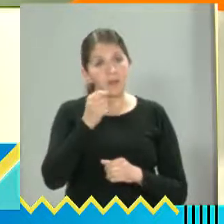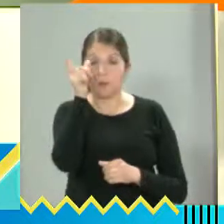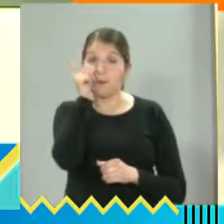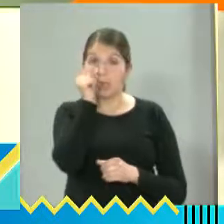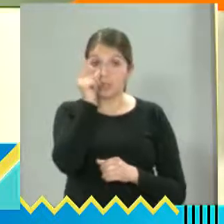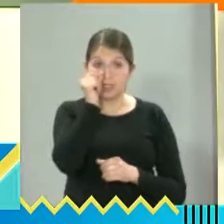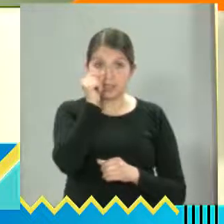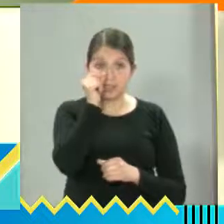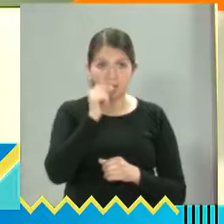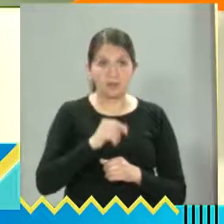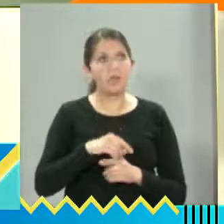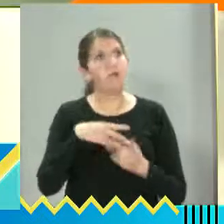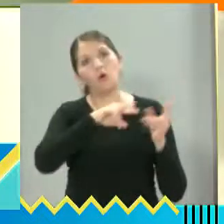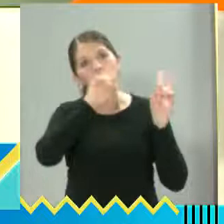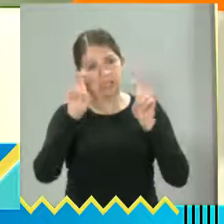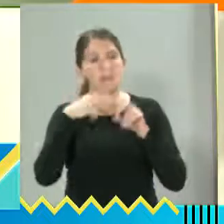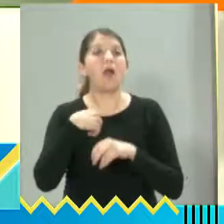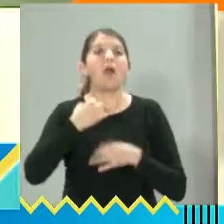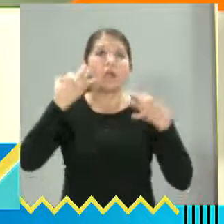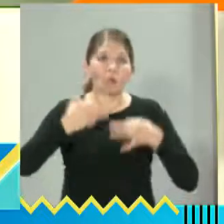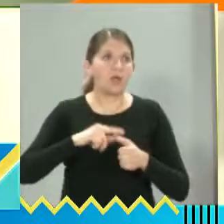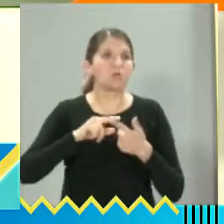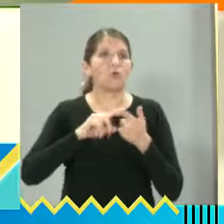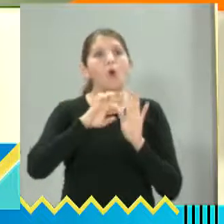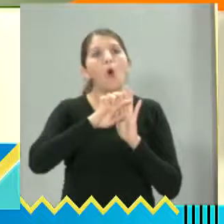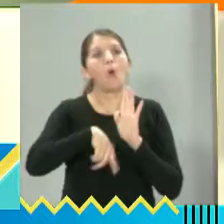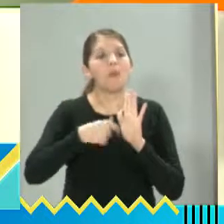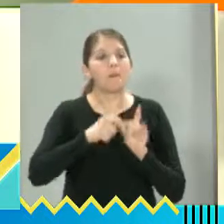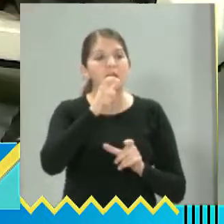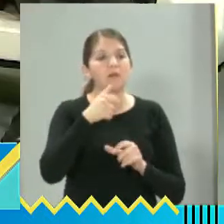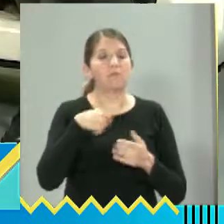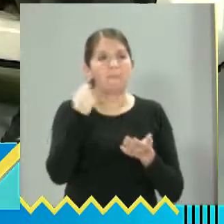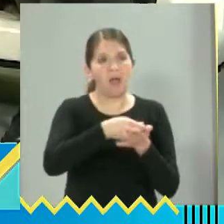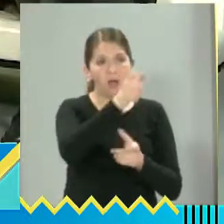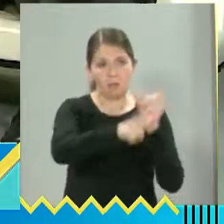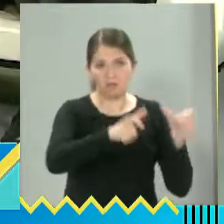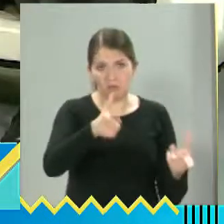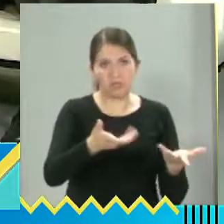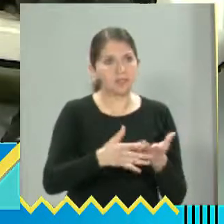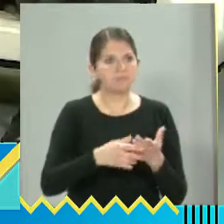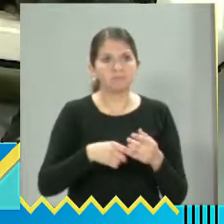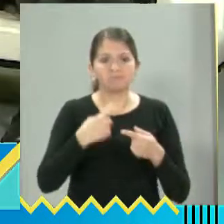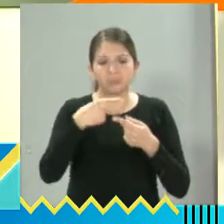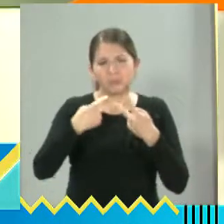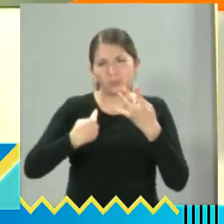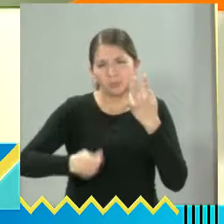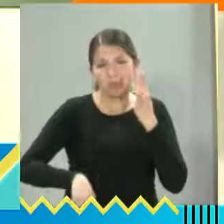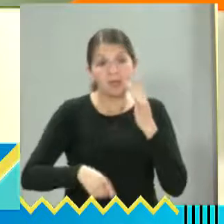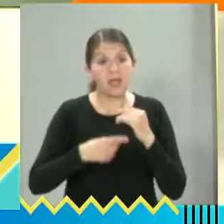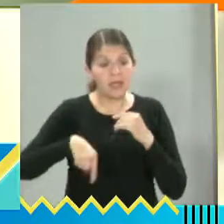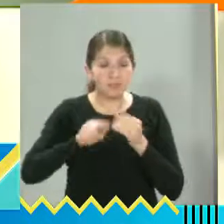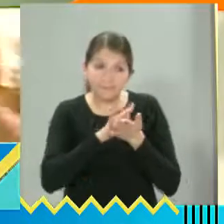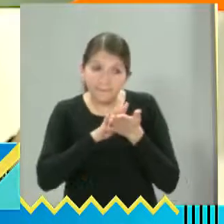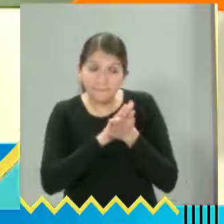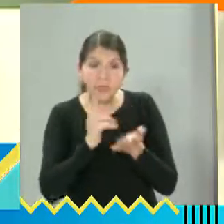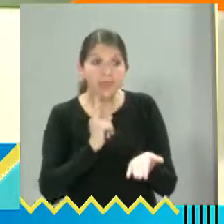desde la educación, desde planes sociales, en todo. Políticas que nos lleven a tomar decisiones y que esas